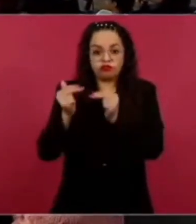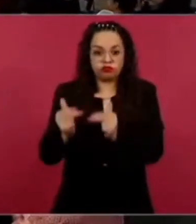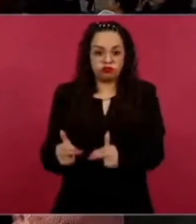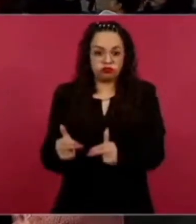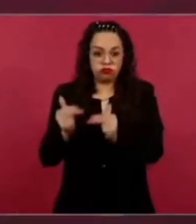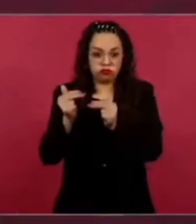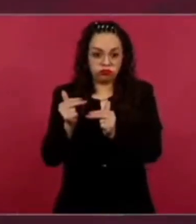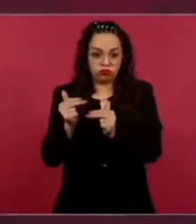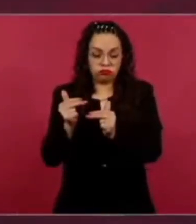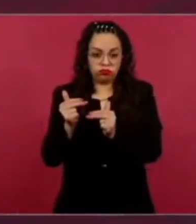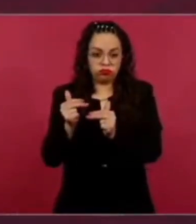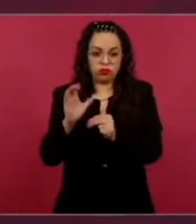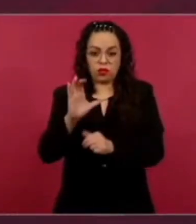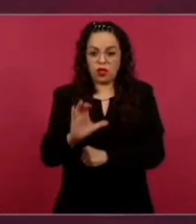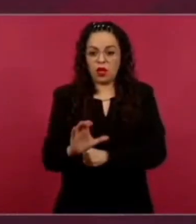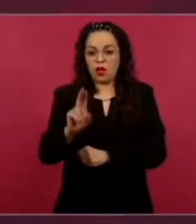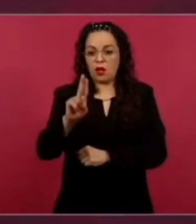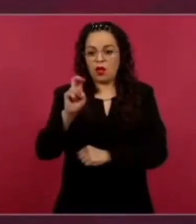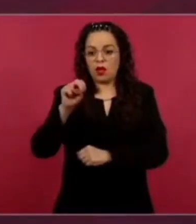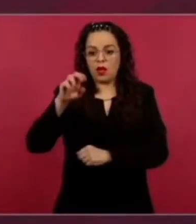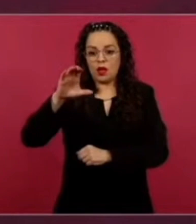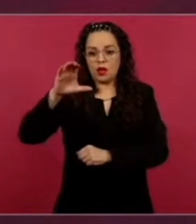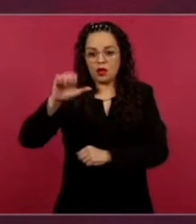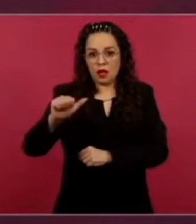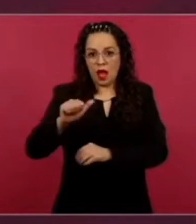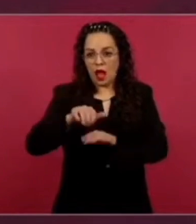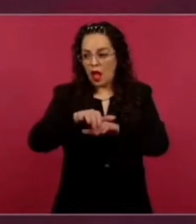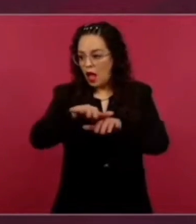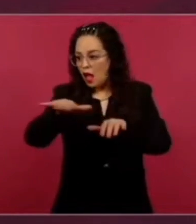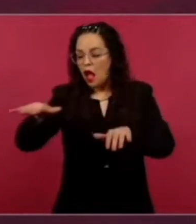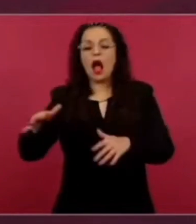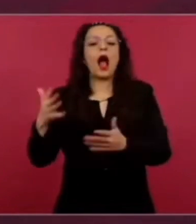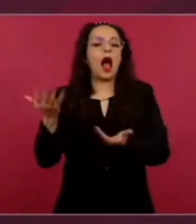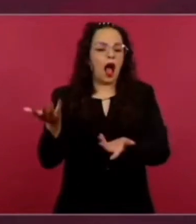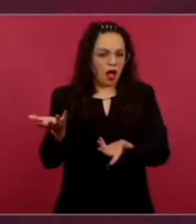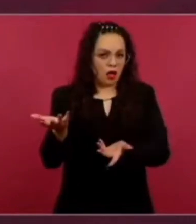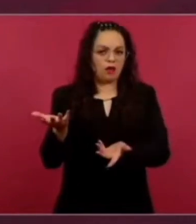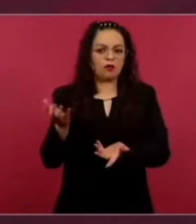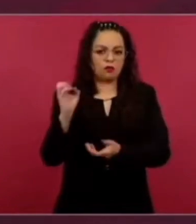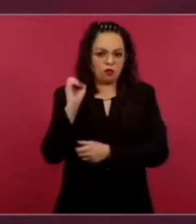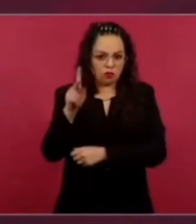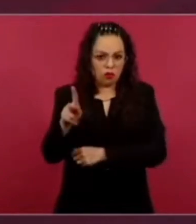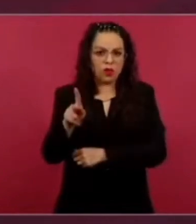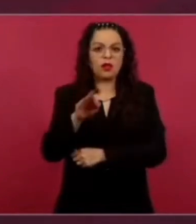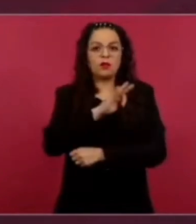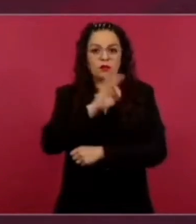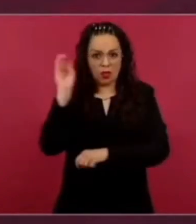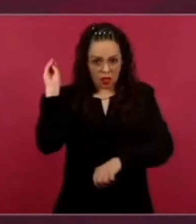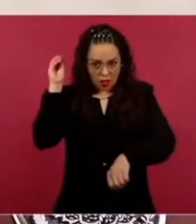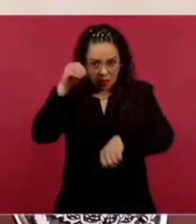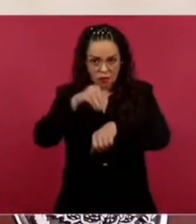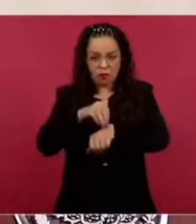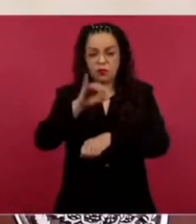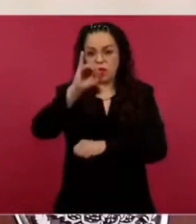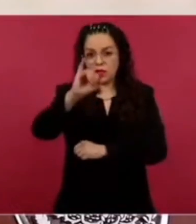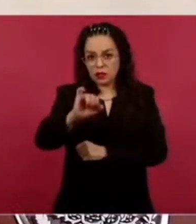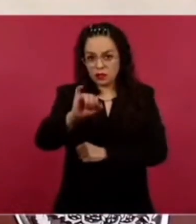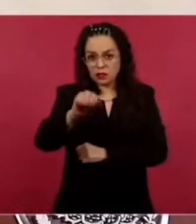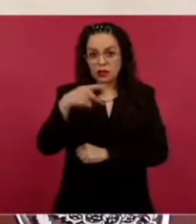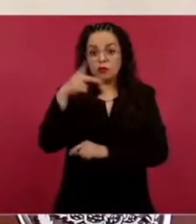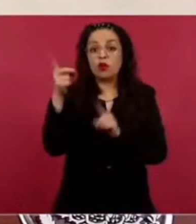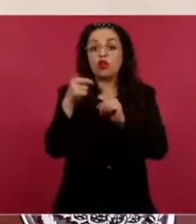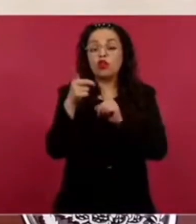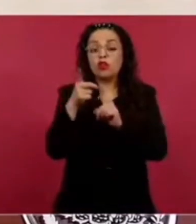cuencas lecheras, pues que se instalen en donde hay